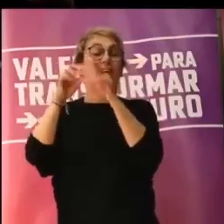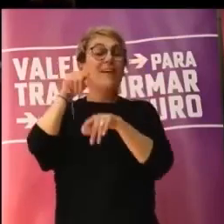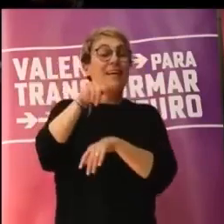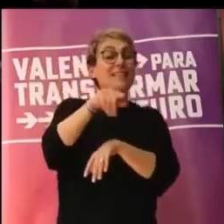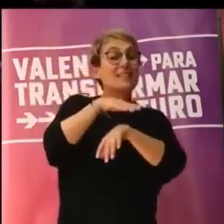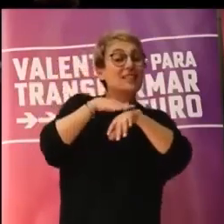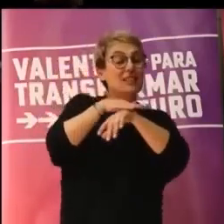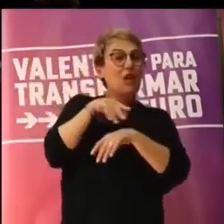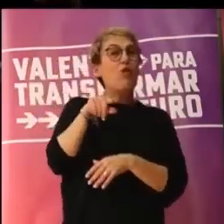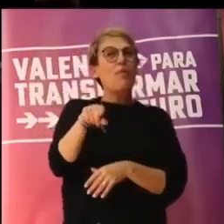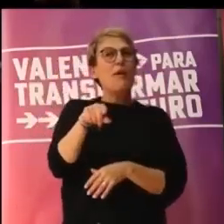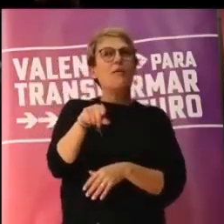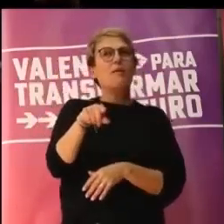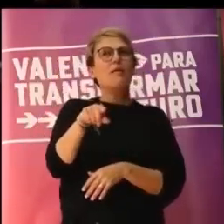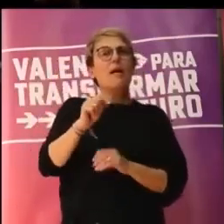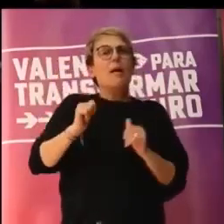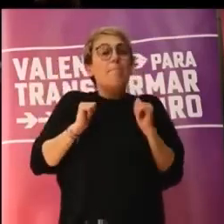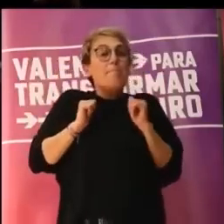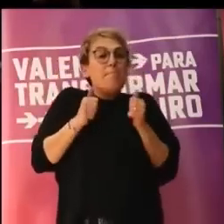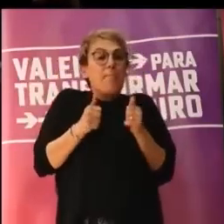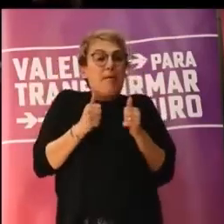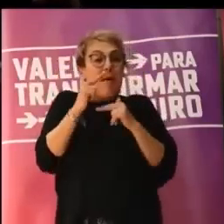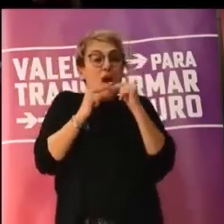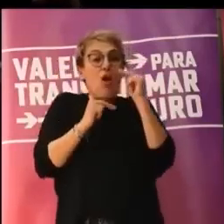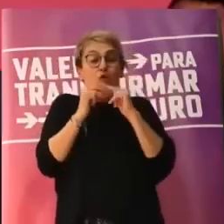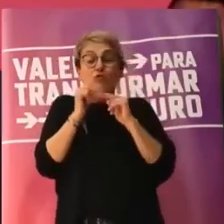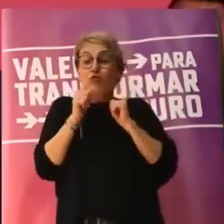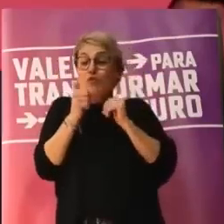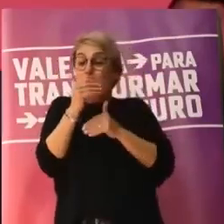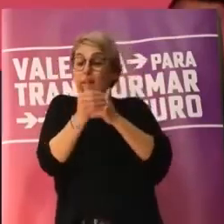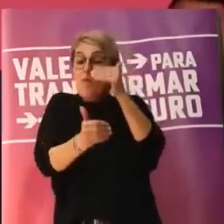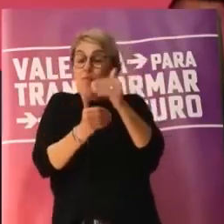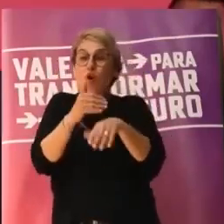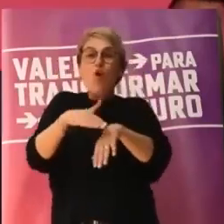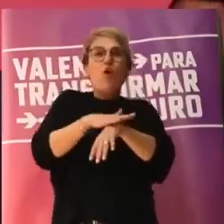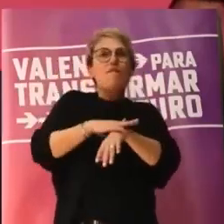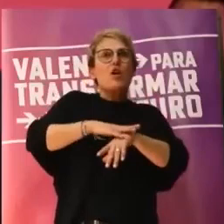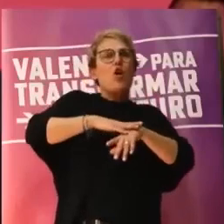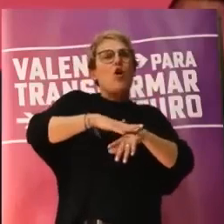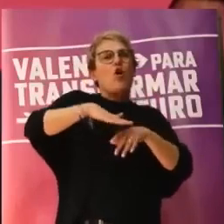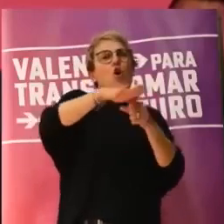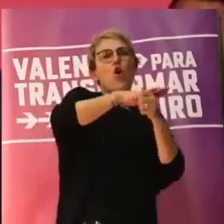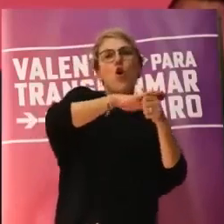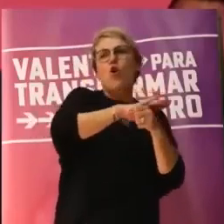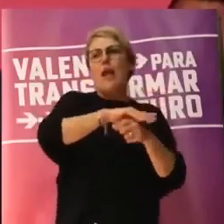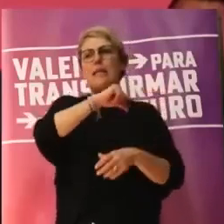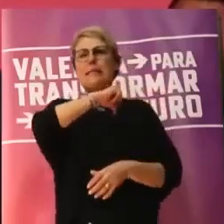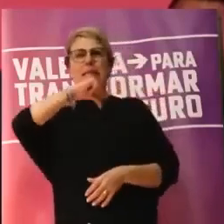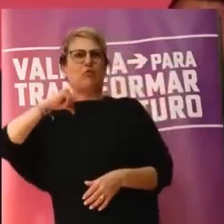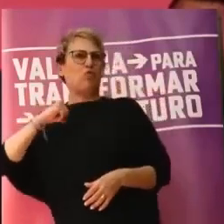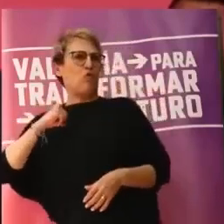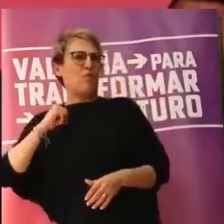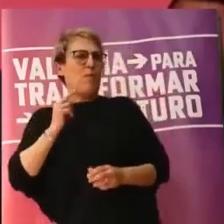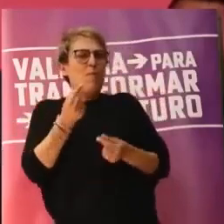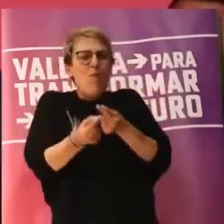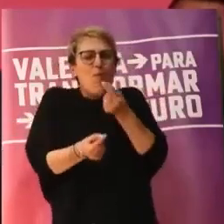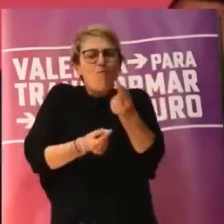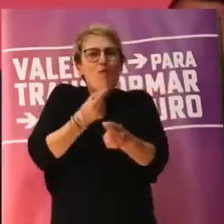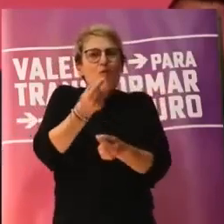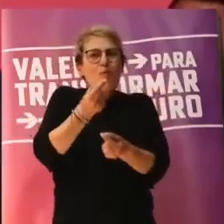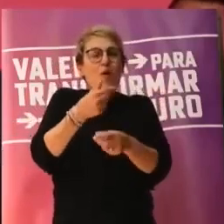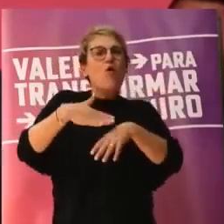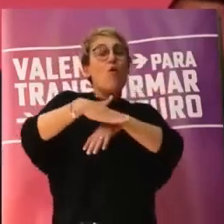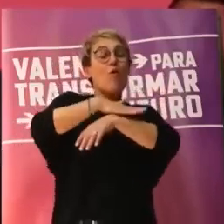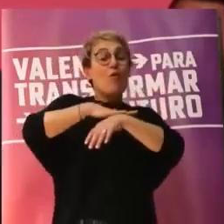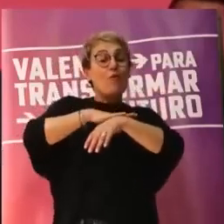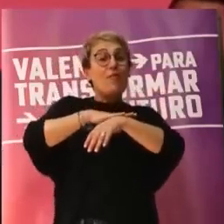gobierno se empezó a construir en gobiernos locales y en gobiernos autonómicos. Ese gobierno es